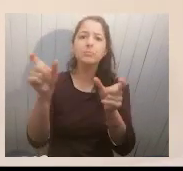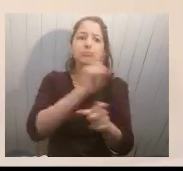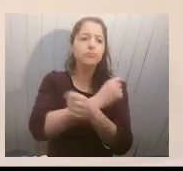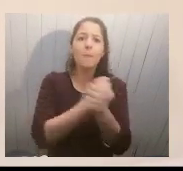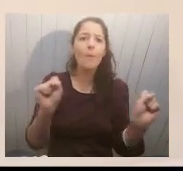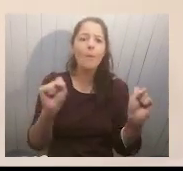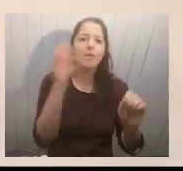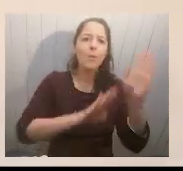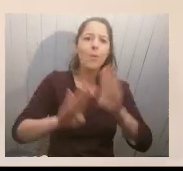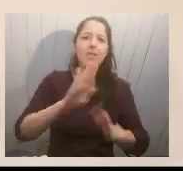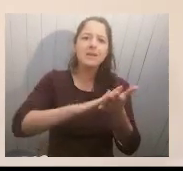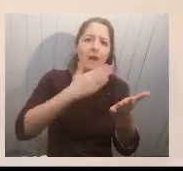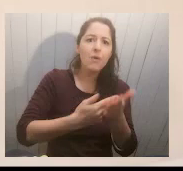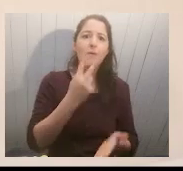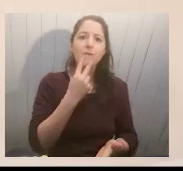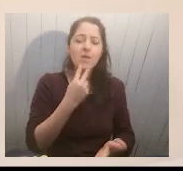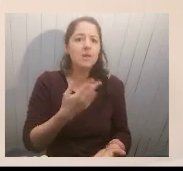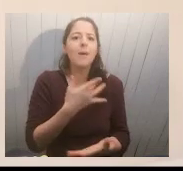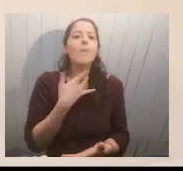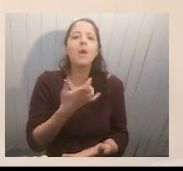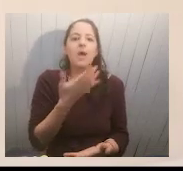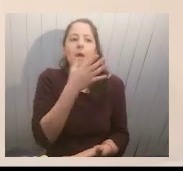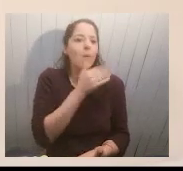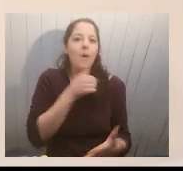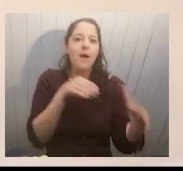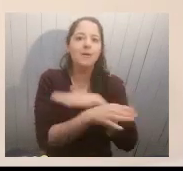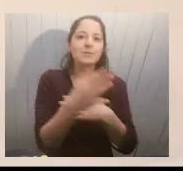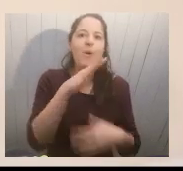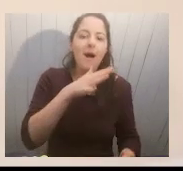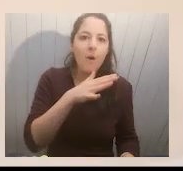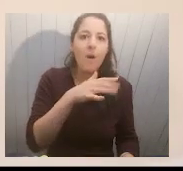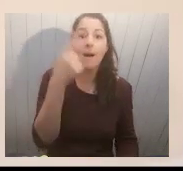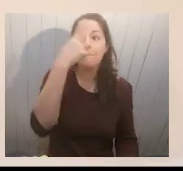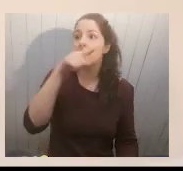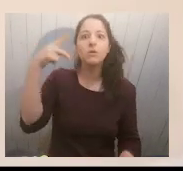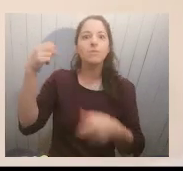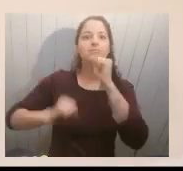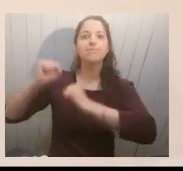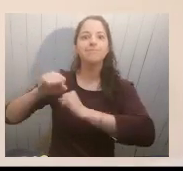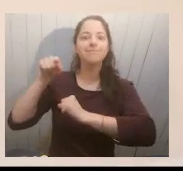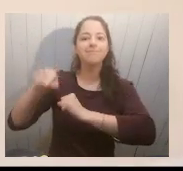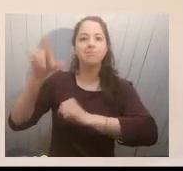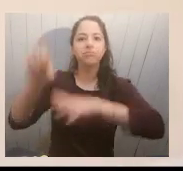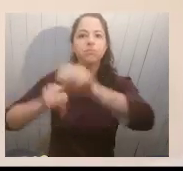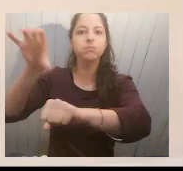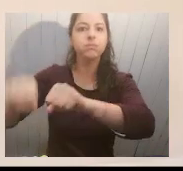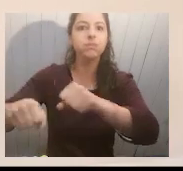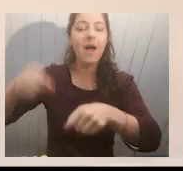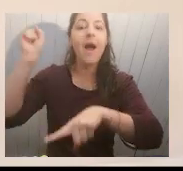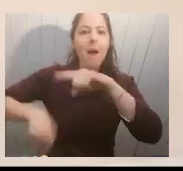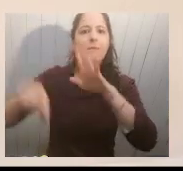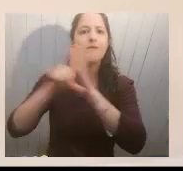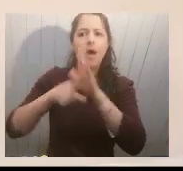tener acceso al agua, continúan aprobándose cada vez más proyectos extractivistas y las inversiones en estos